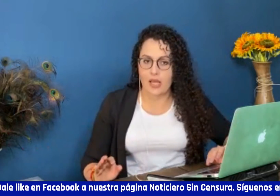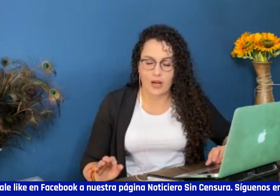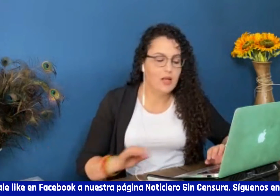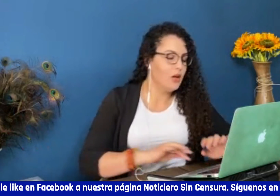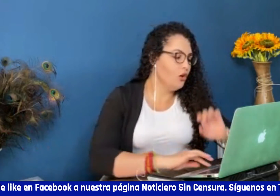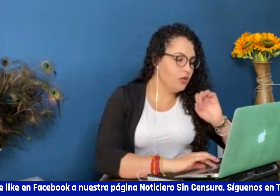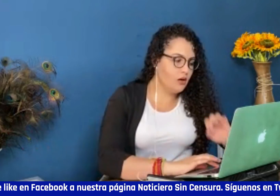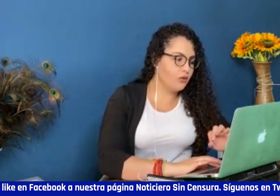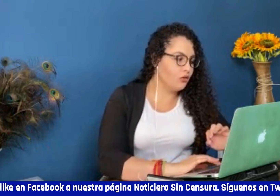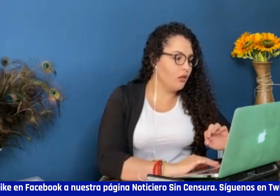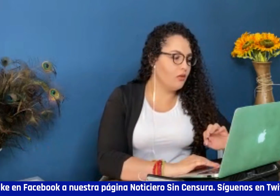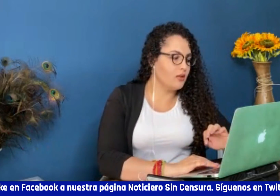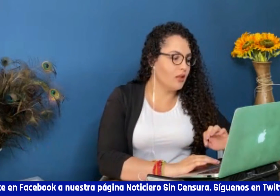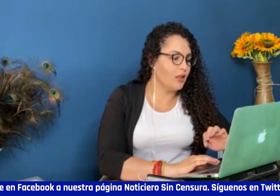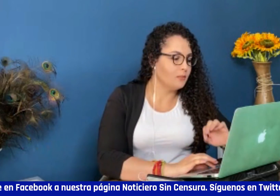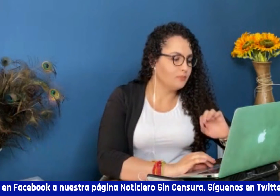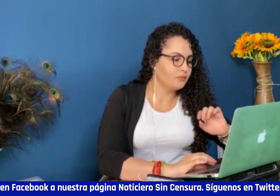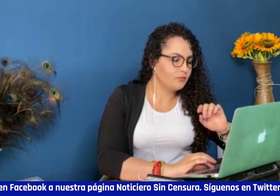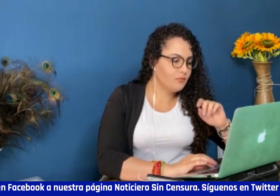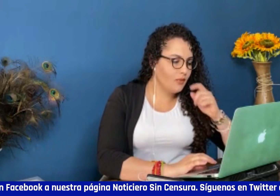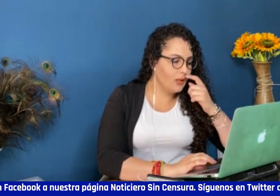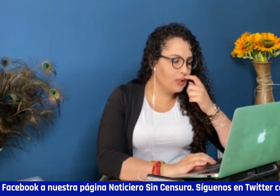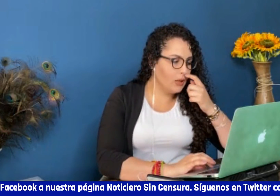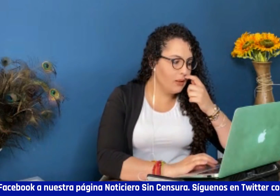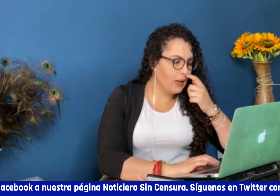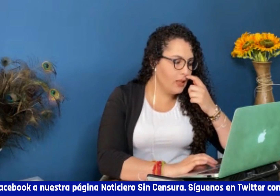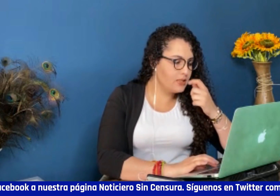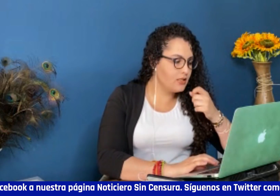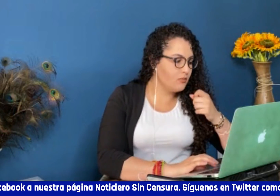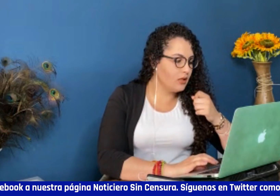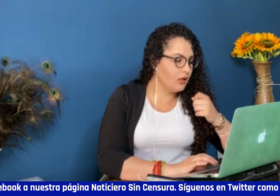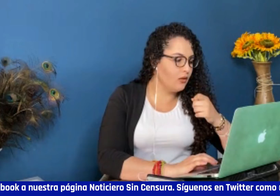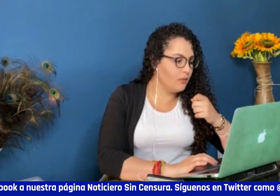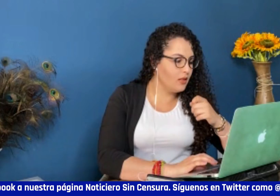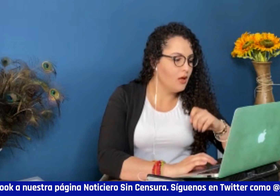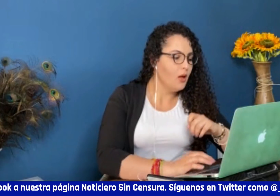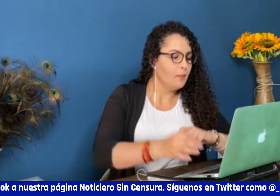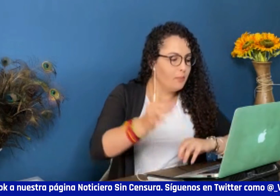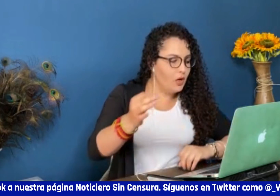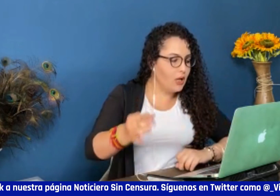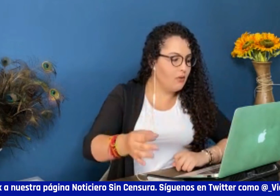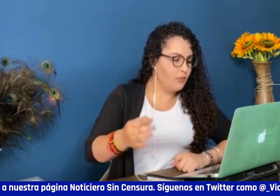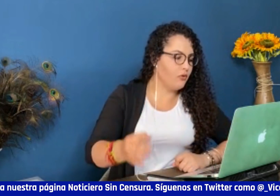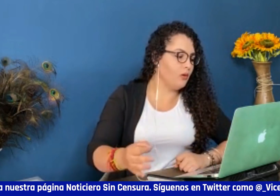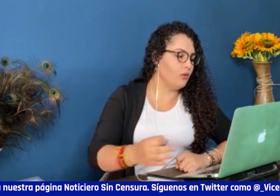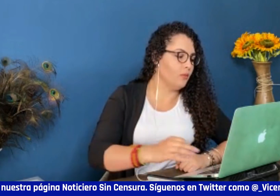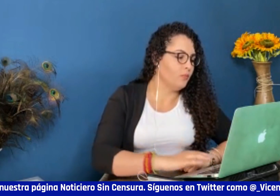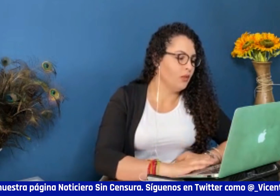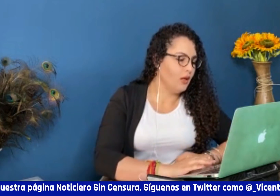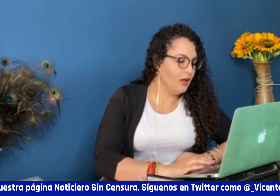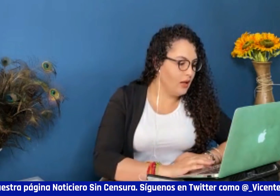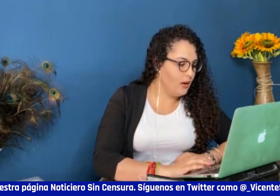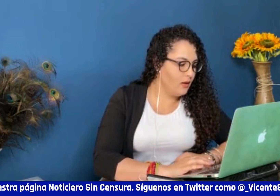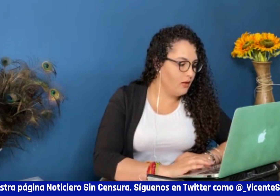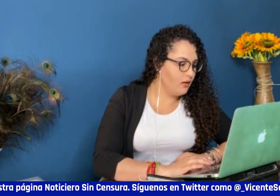para chillar. Lo digo con toda honestidad. Así que mi querida Ceci, mi querido David, póngame por